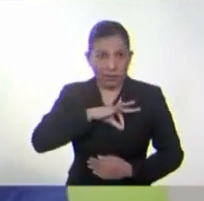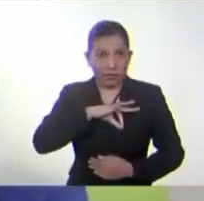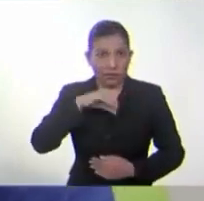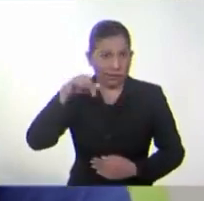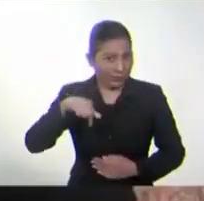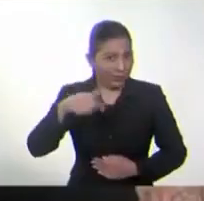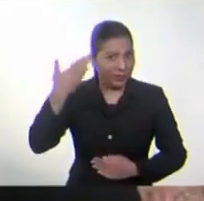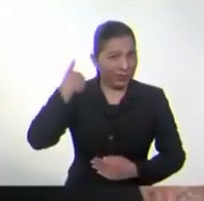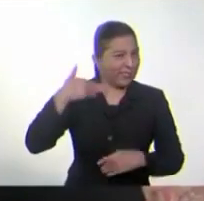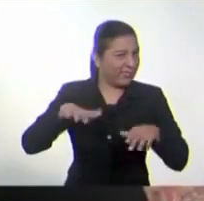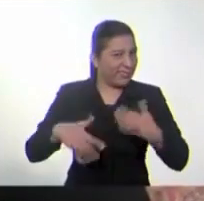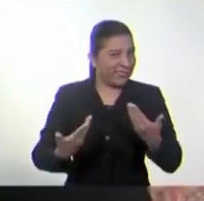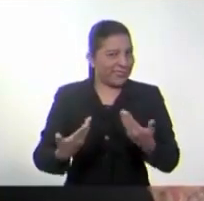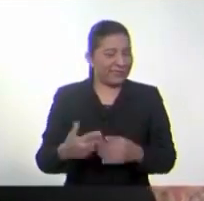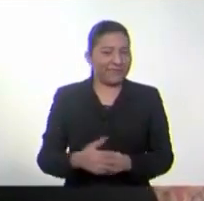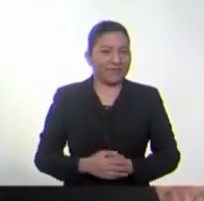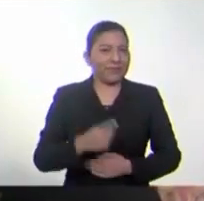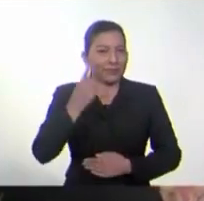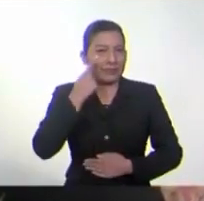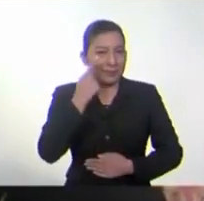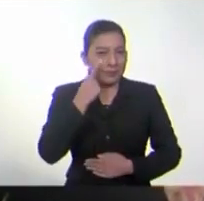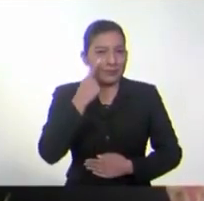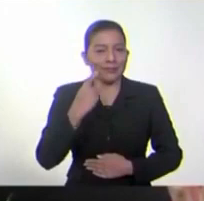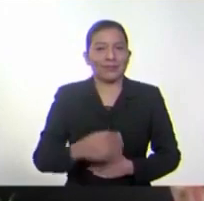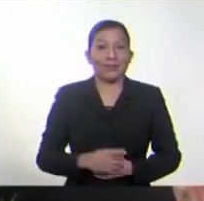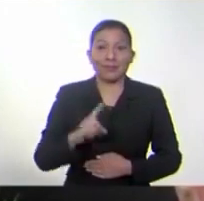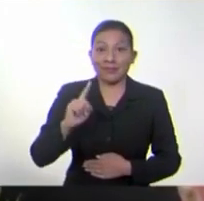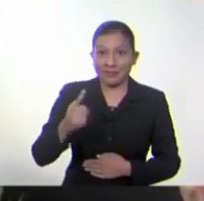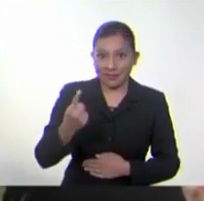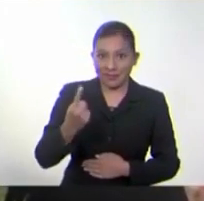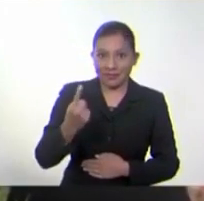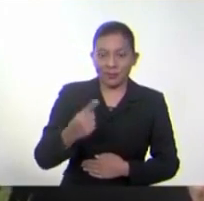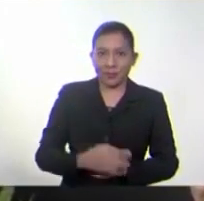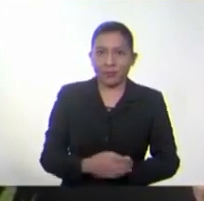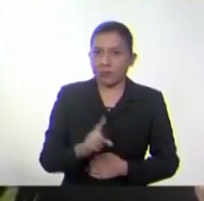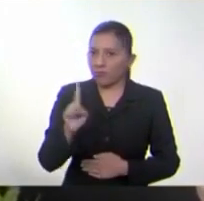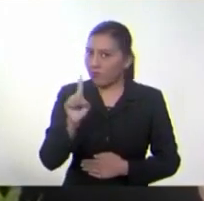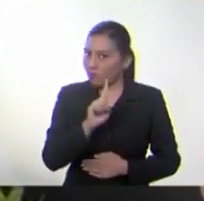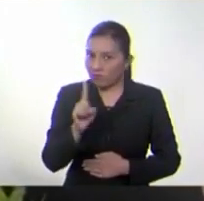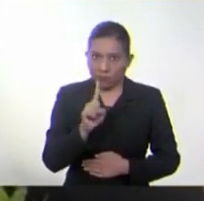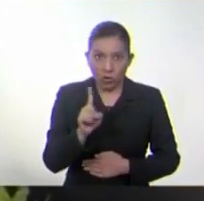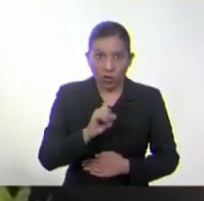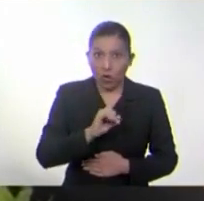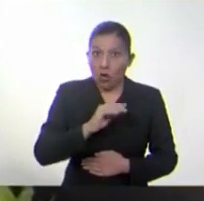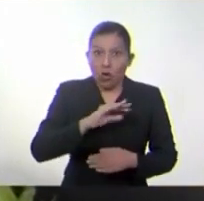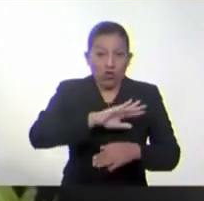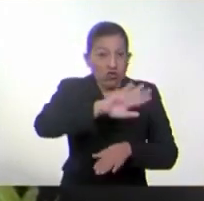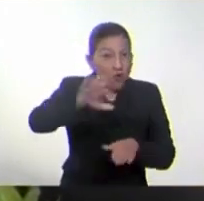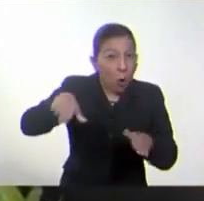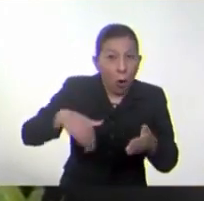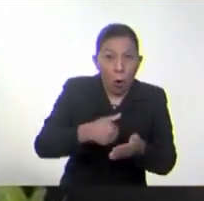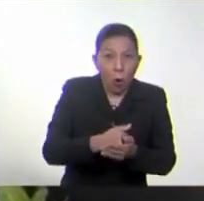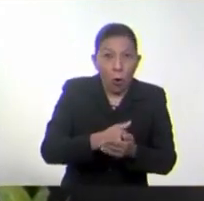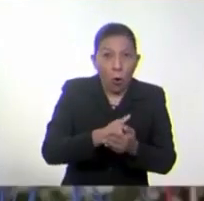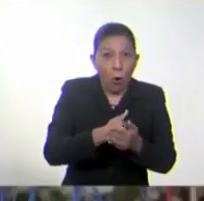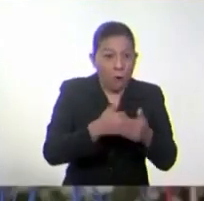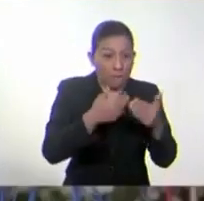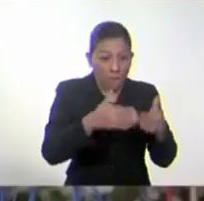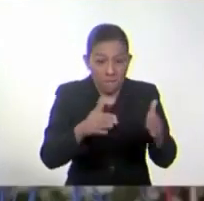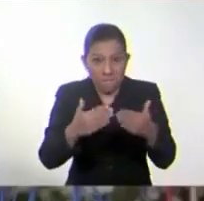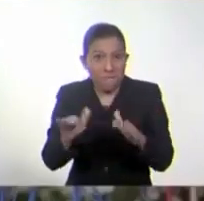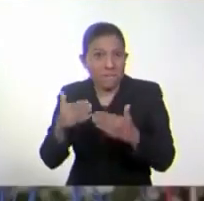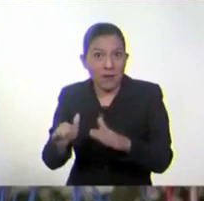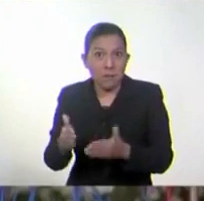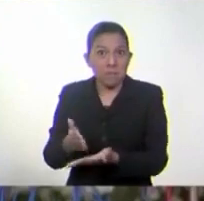Veamos. Bien, lo primero que hay que saber es que no todos los seres vivos producimos los mismos tipos de residuos.